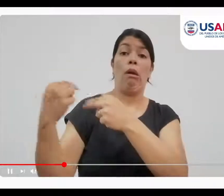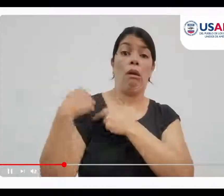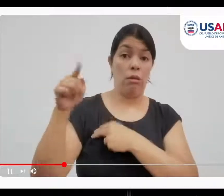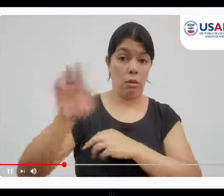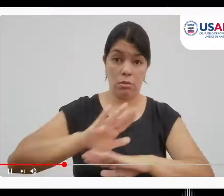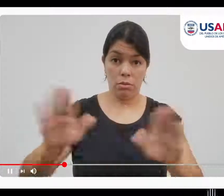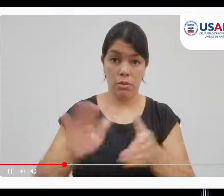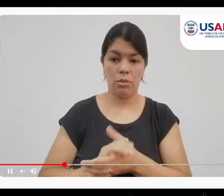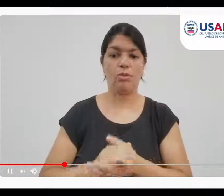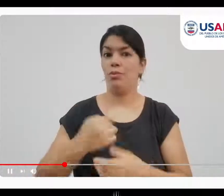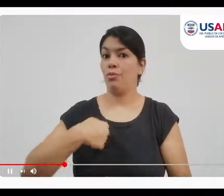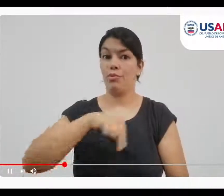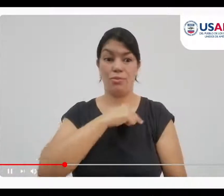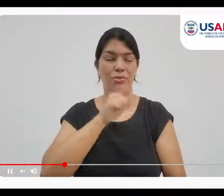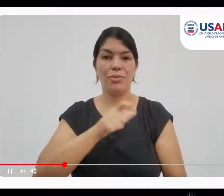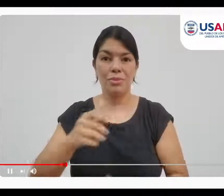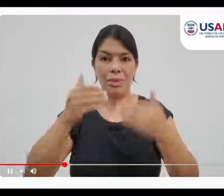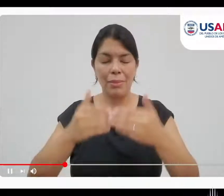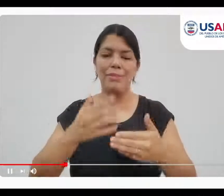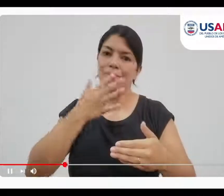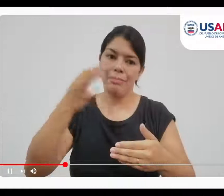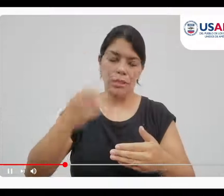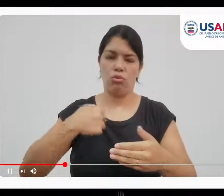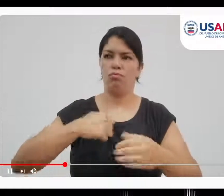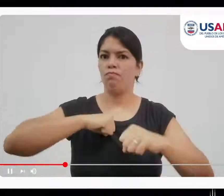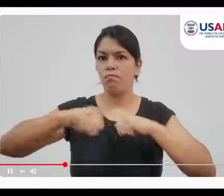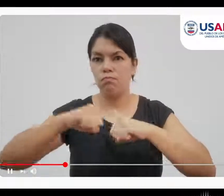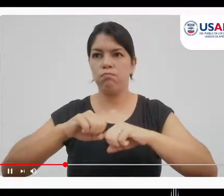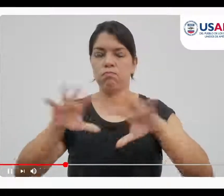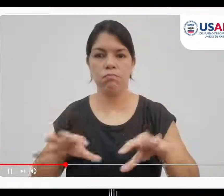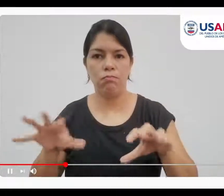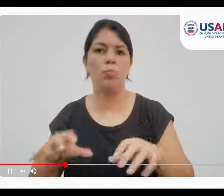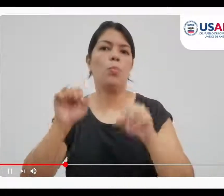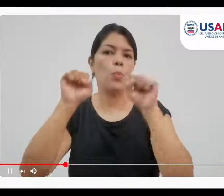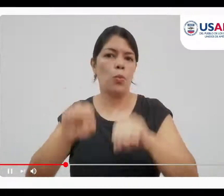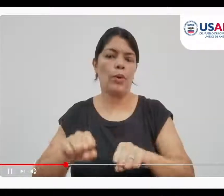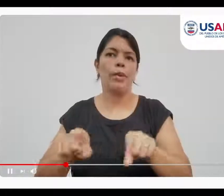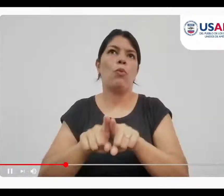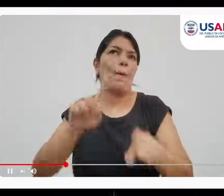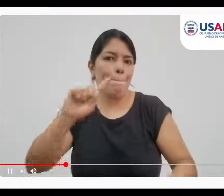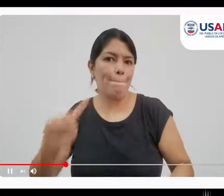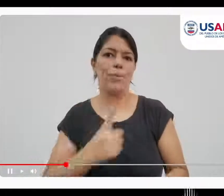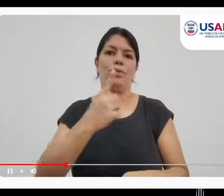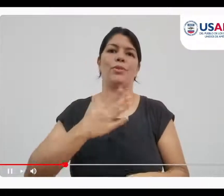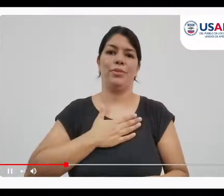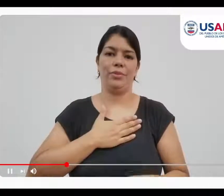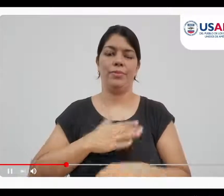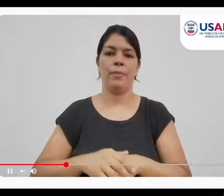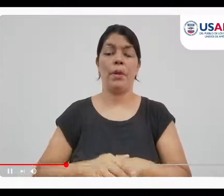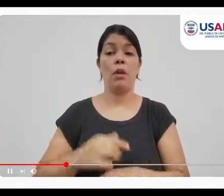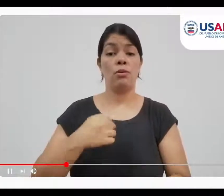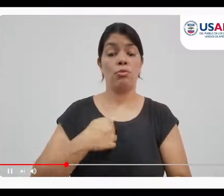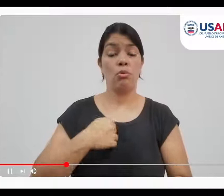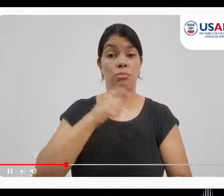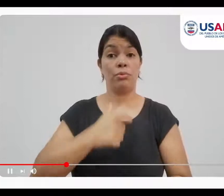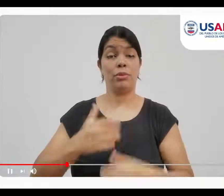discapacidad, quien somos realmente los protagonistas de los procesos. Y yo creo que en ese momento que uno entiende eso y que uno se